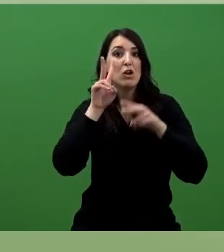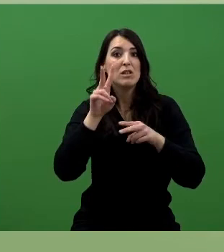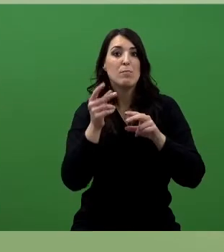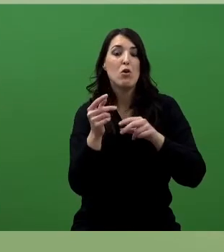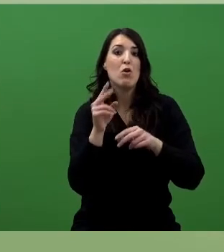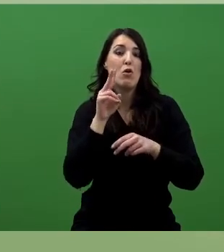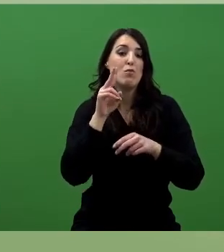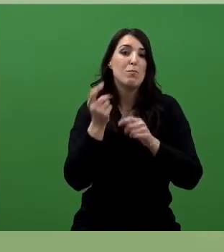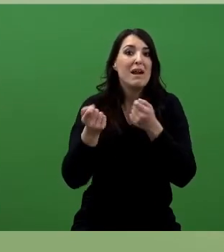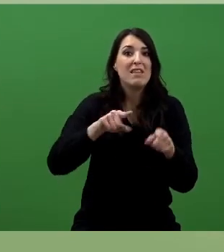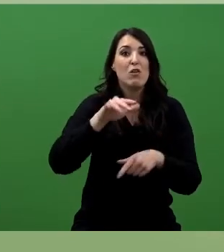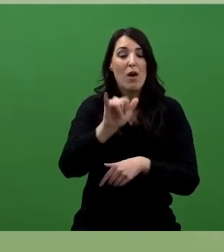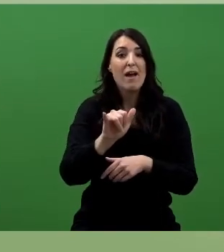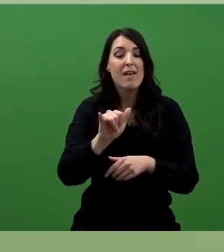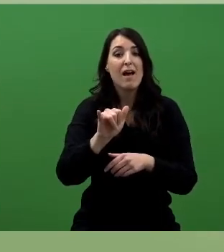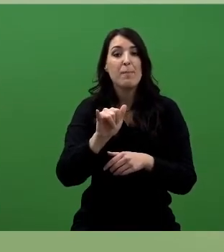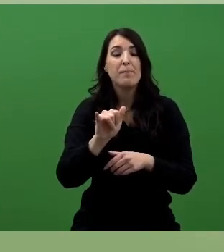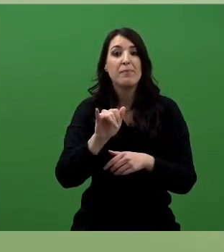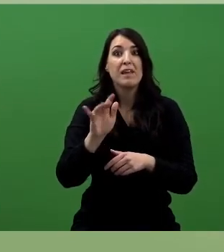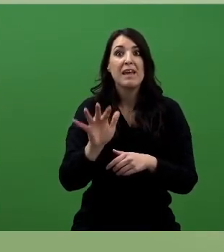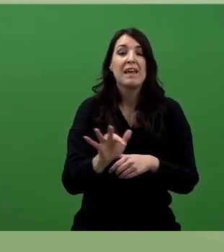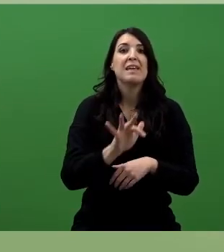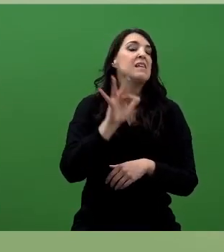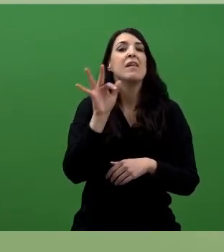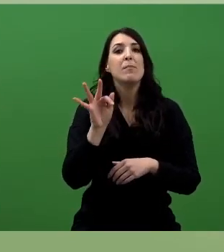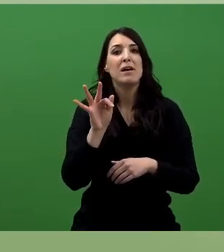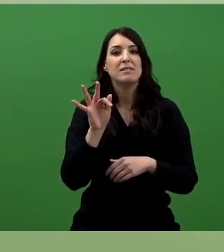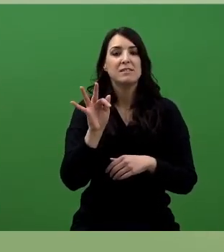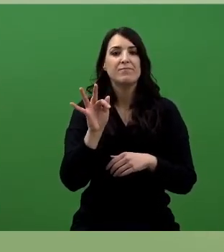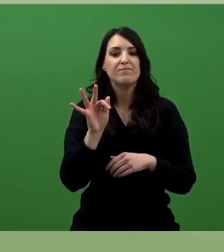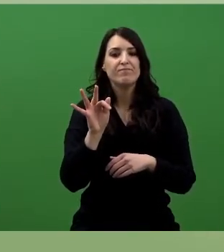los estándares, y que tengan,